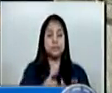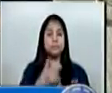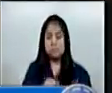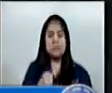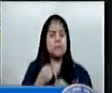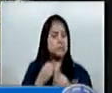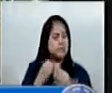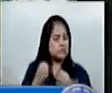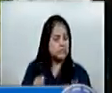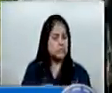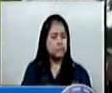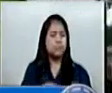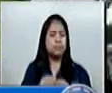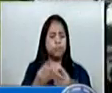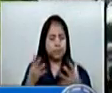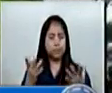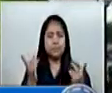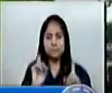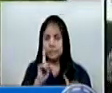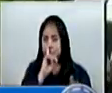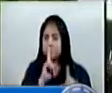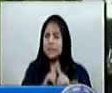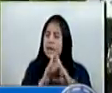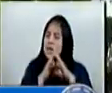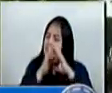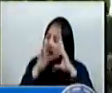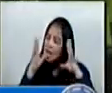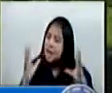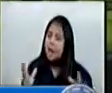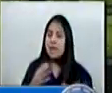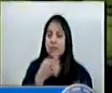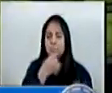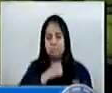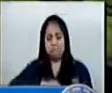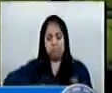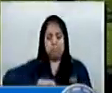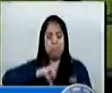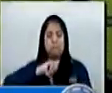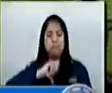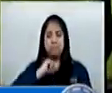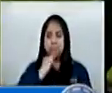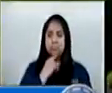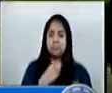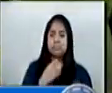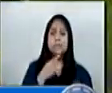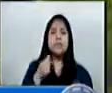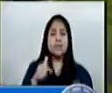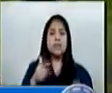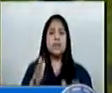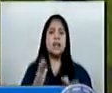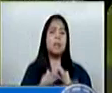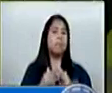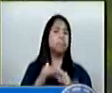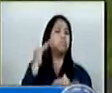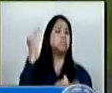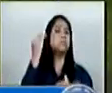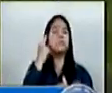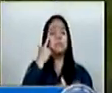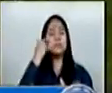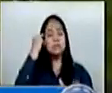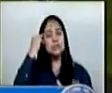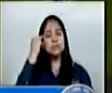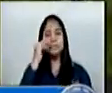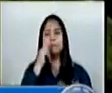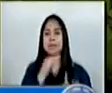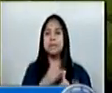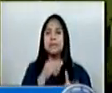escalonado. Durante su intervención, el presidente de la República agradeció a los cuerpos de socorro nacionales e internacionales por el